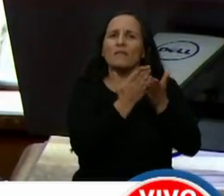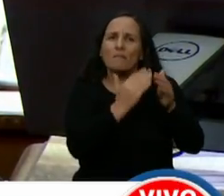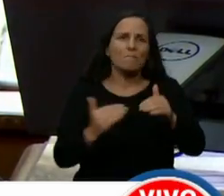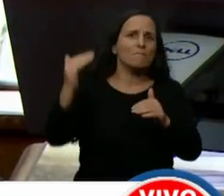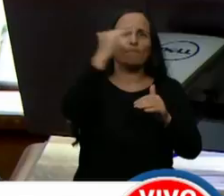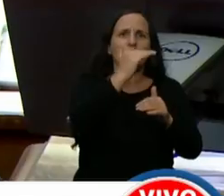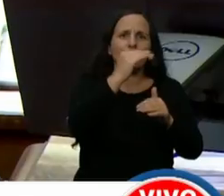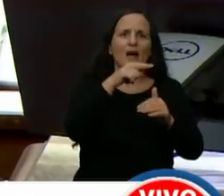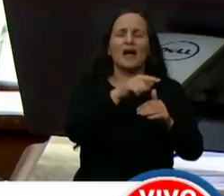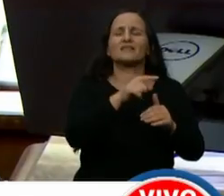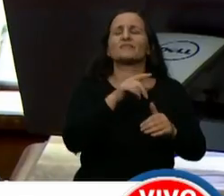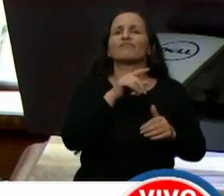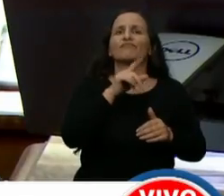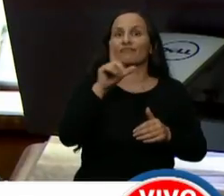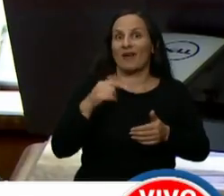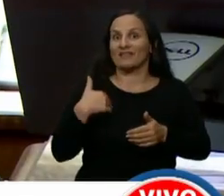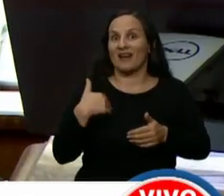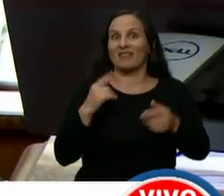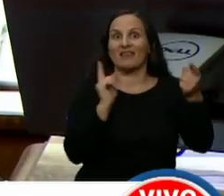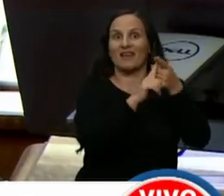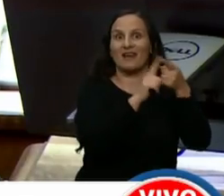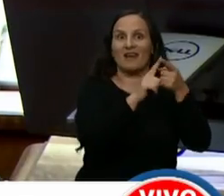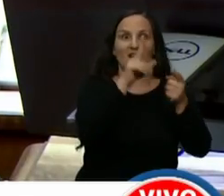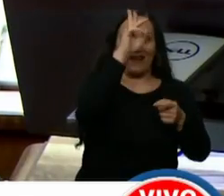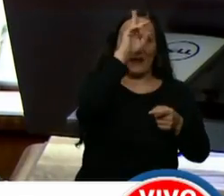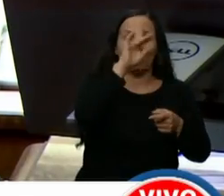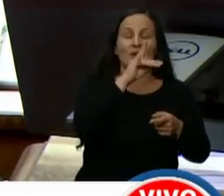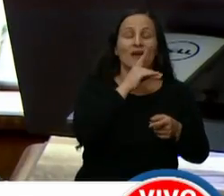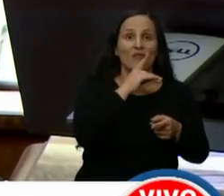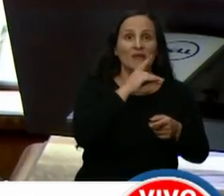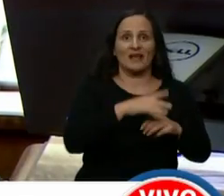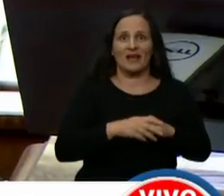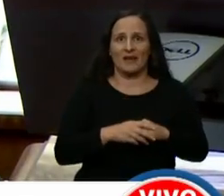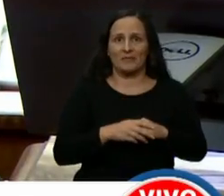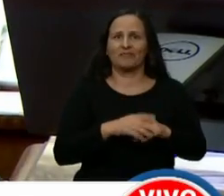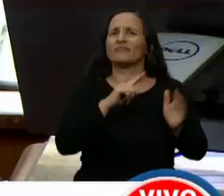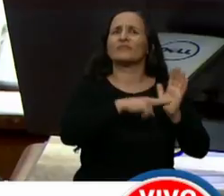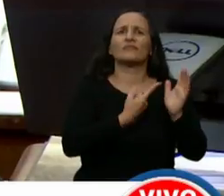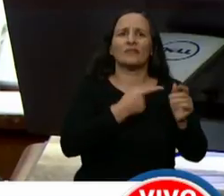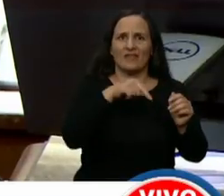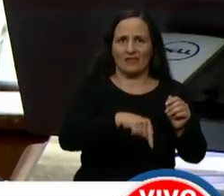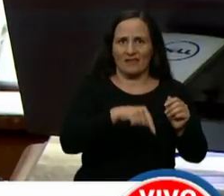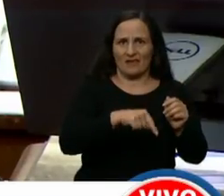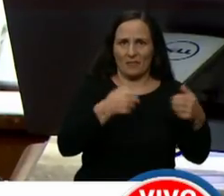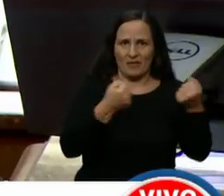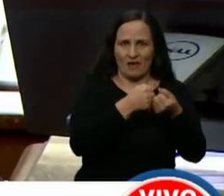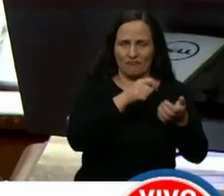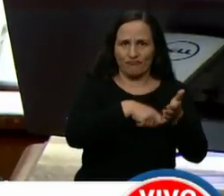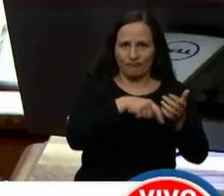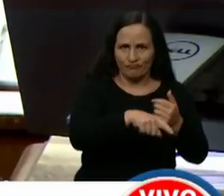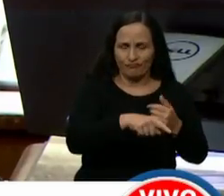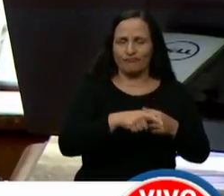entre la república argentina y la república dominicana suscripto en la ciudad autónoma de buenos aires república